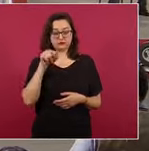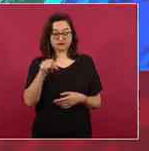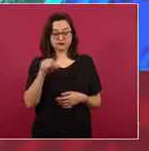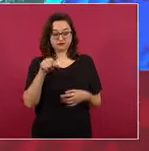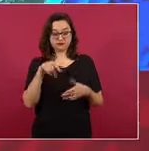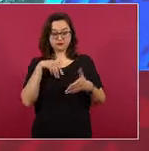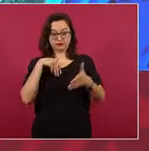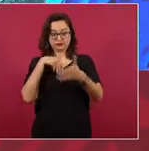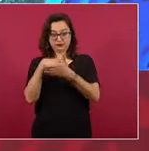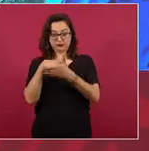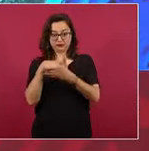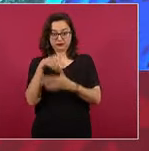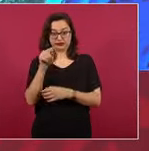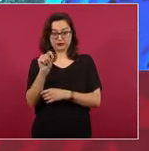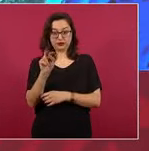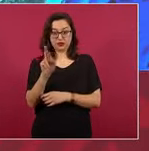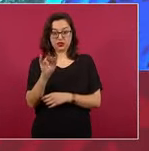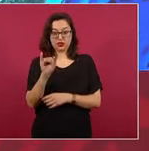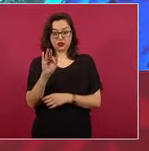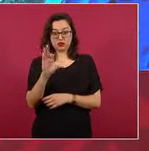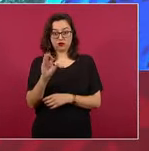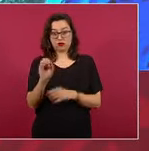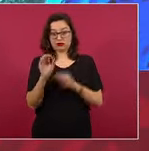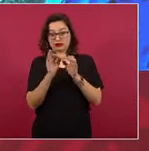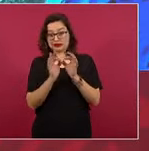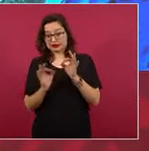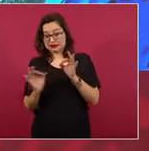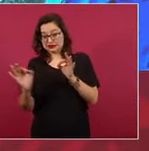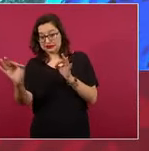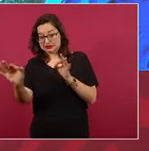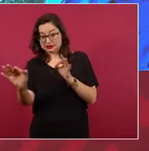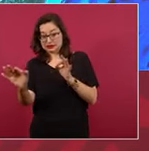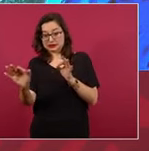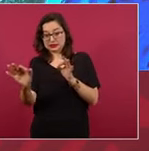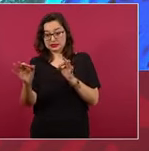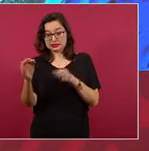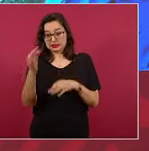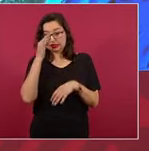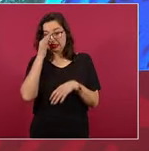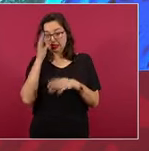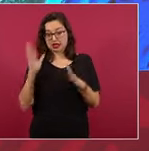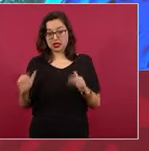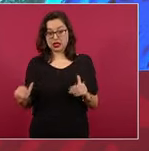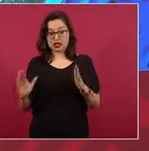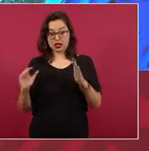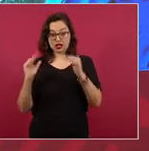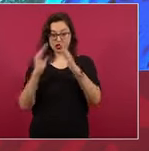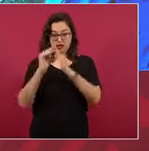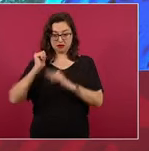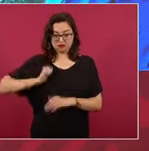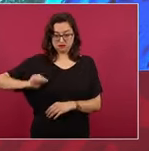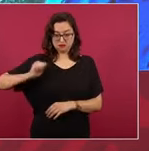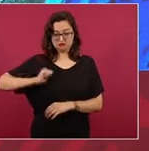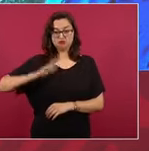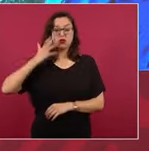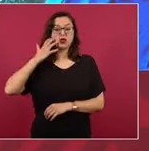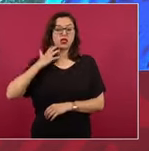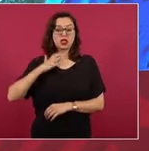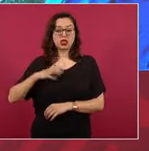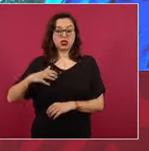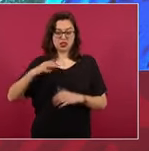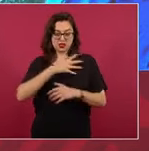aquí así, está una zona arqueológica que se llama El Tigre. Es muy importante,